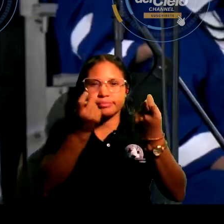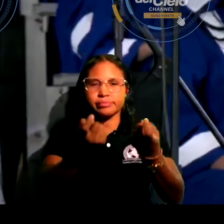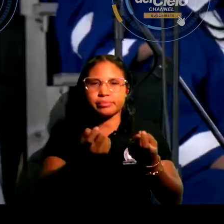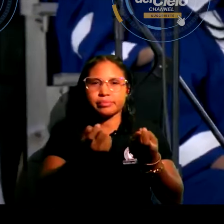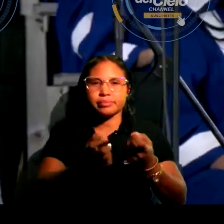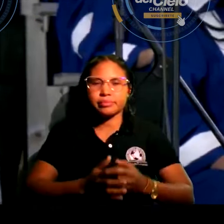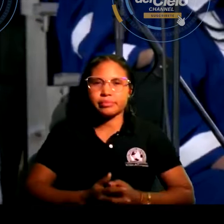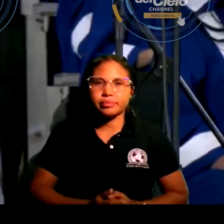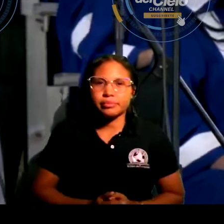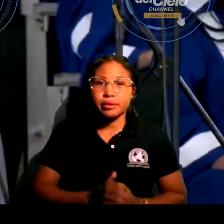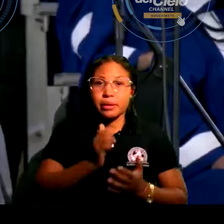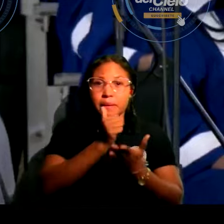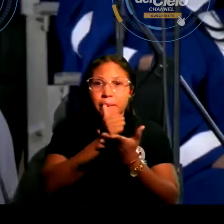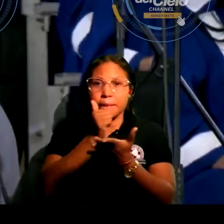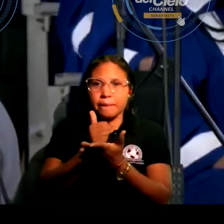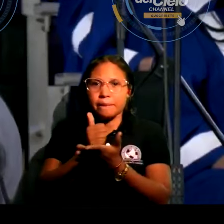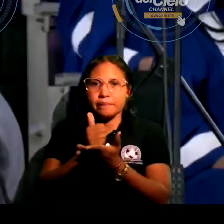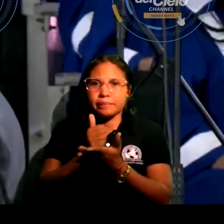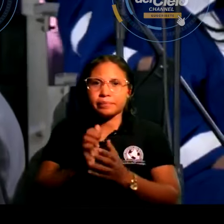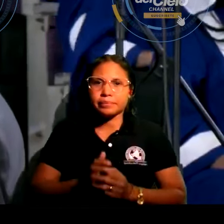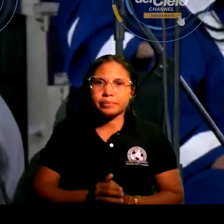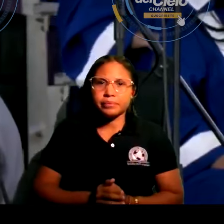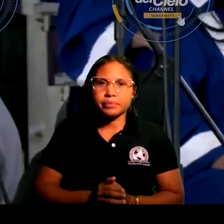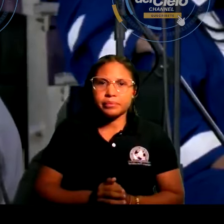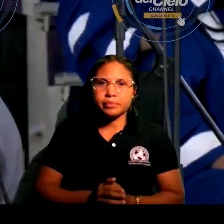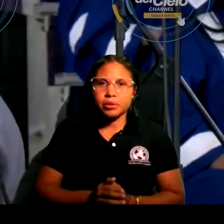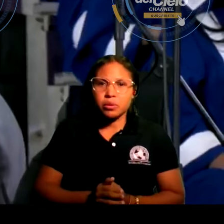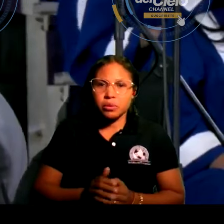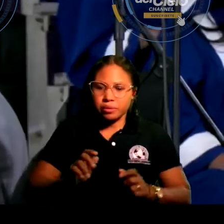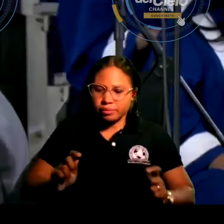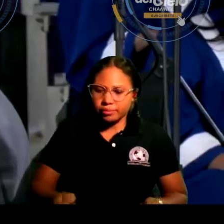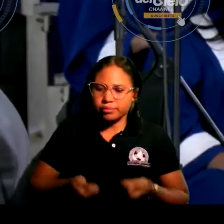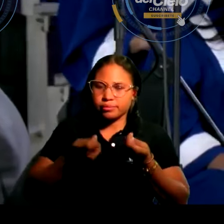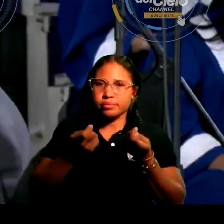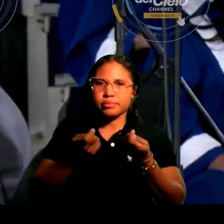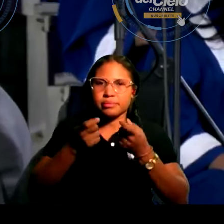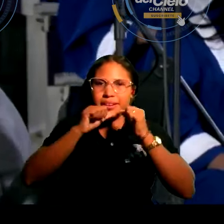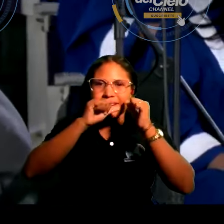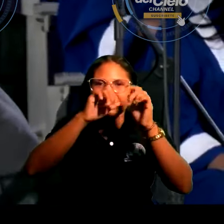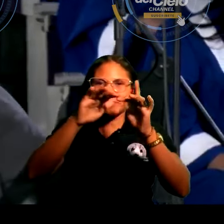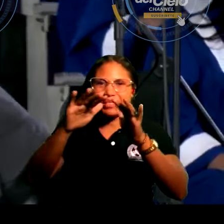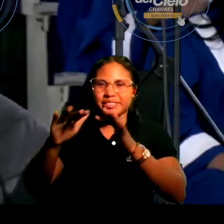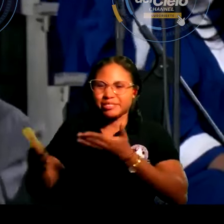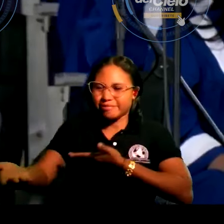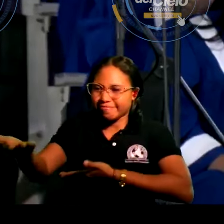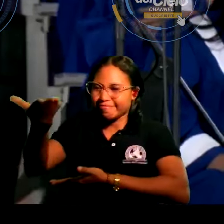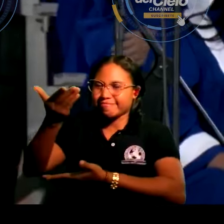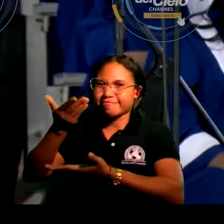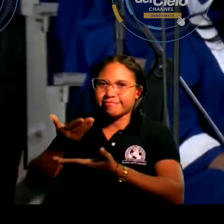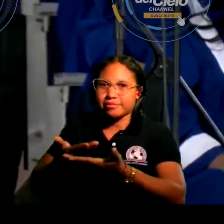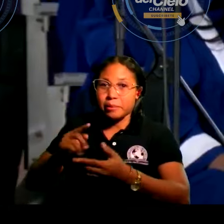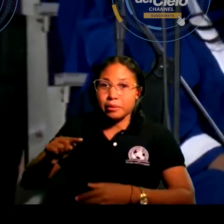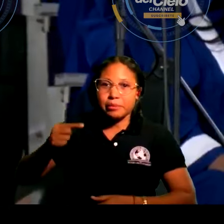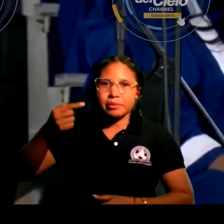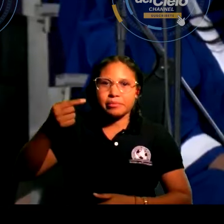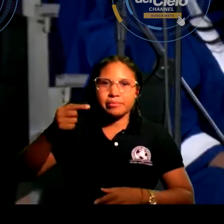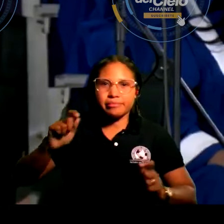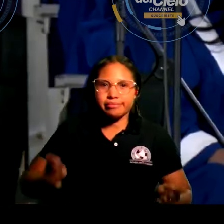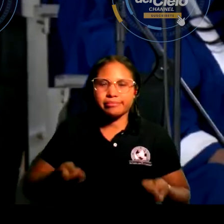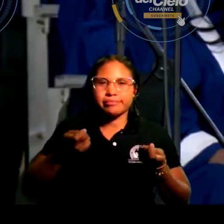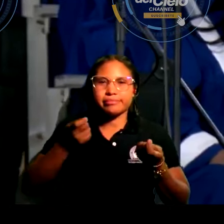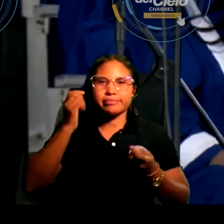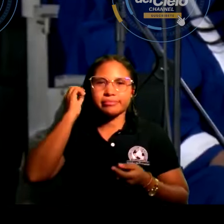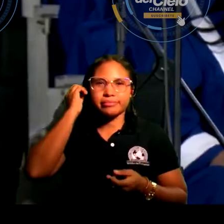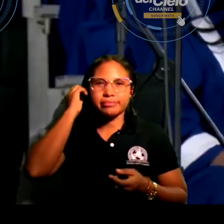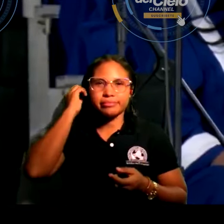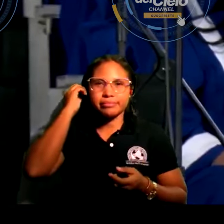Amén. Una vez salvo, vienen las bendiciones. Pero primero es la salvación.